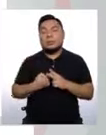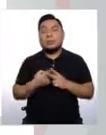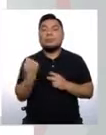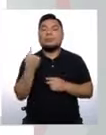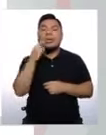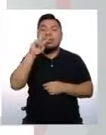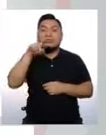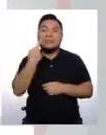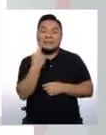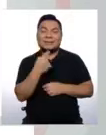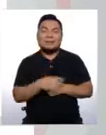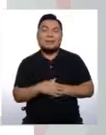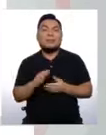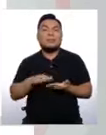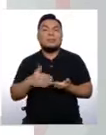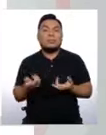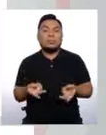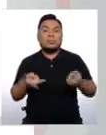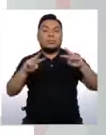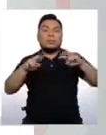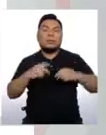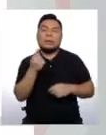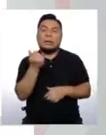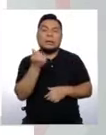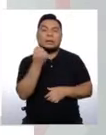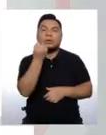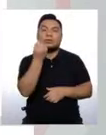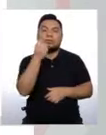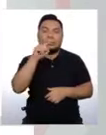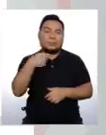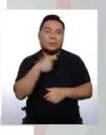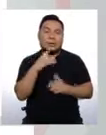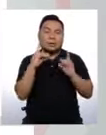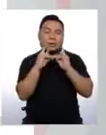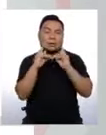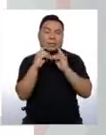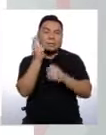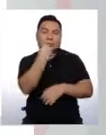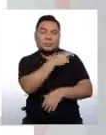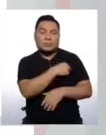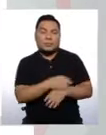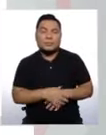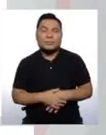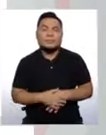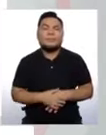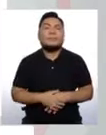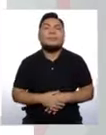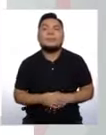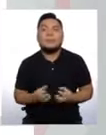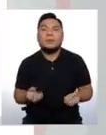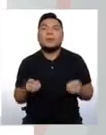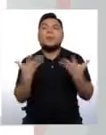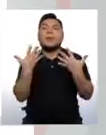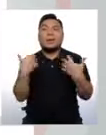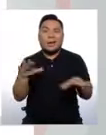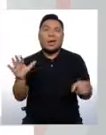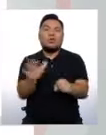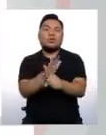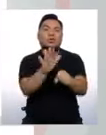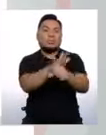mil y hemos aumentado a casi once mil camas hospitalario cuántas están ocupadas